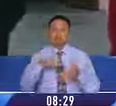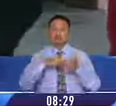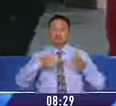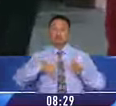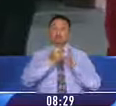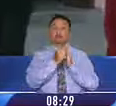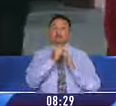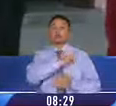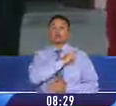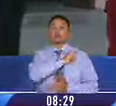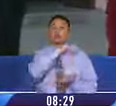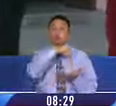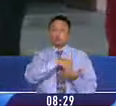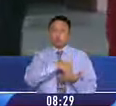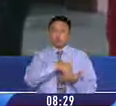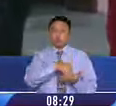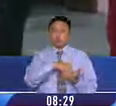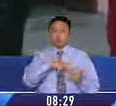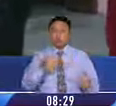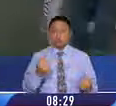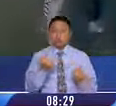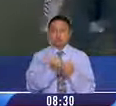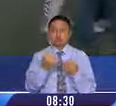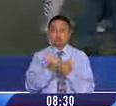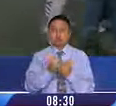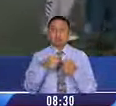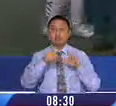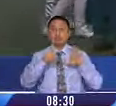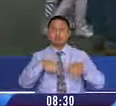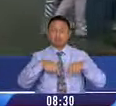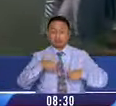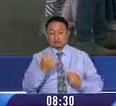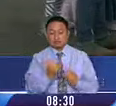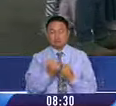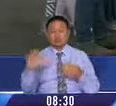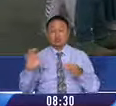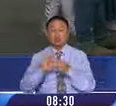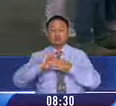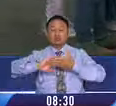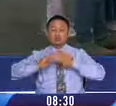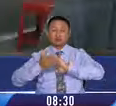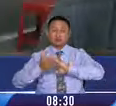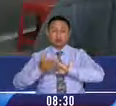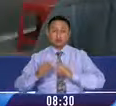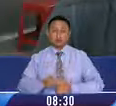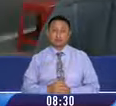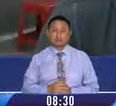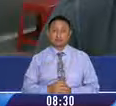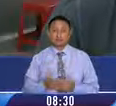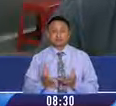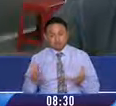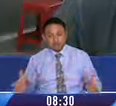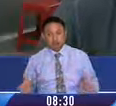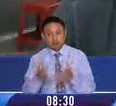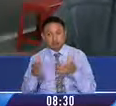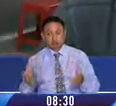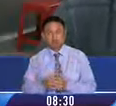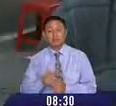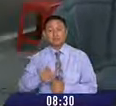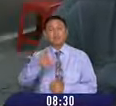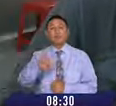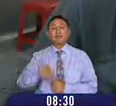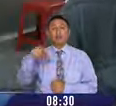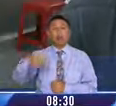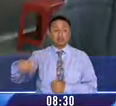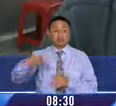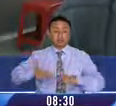arte de la Universidad Central se suman cada semestre en lo que denominan vinculación con la sociedad. Incentivamos a las personas a